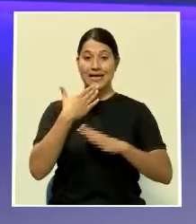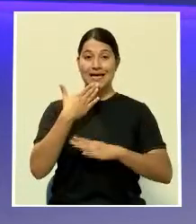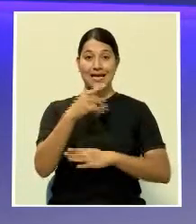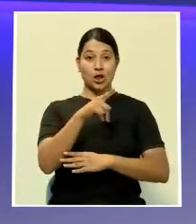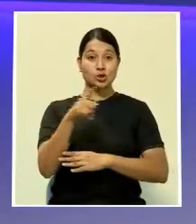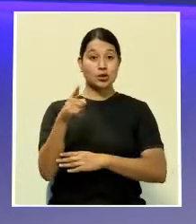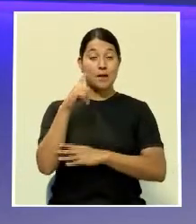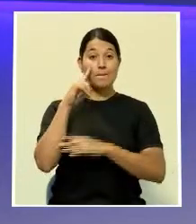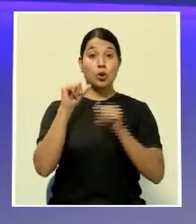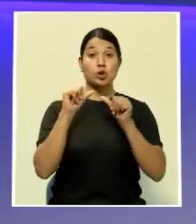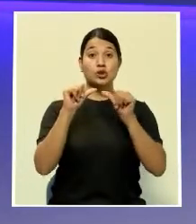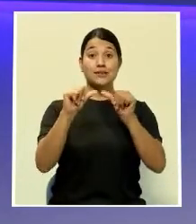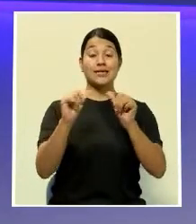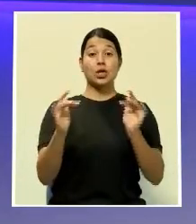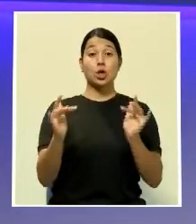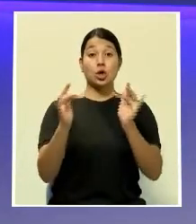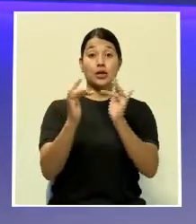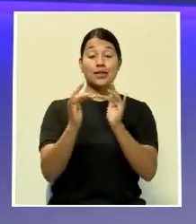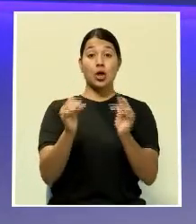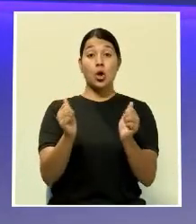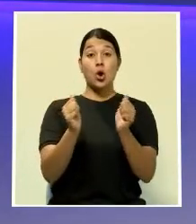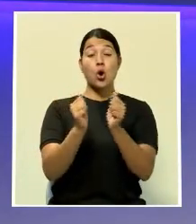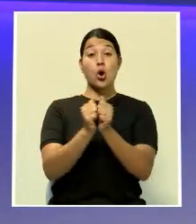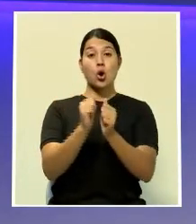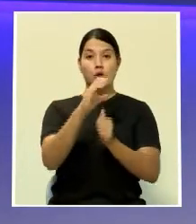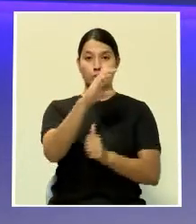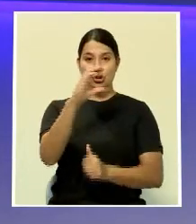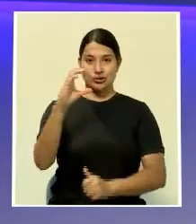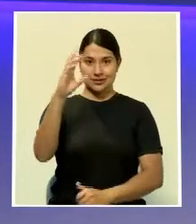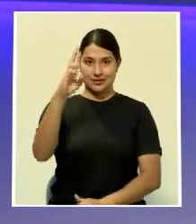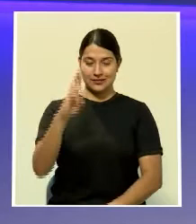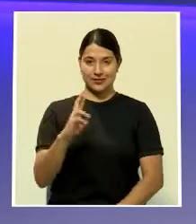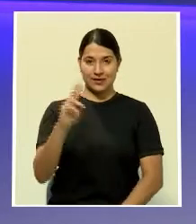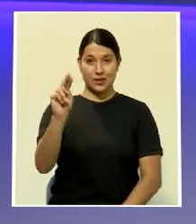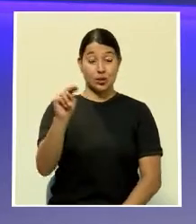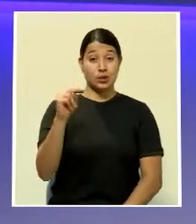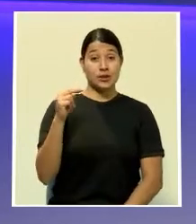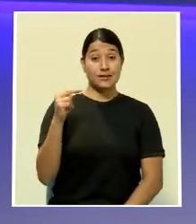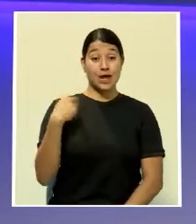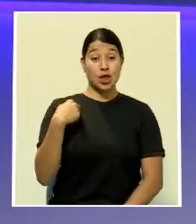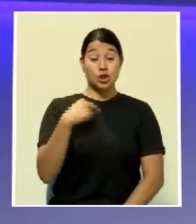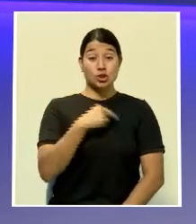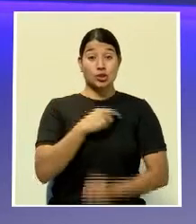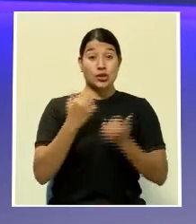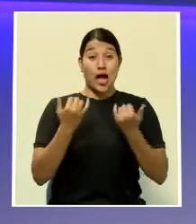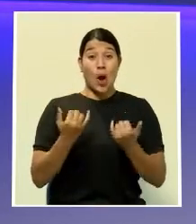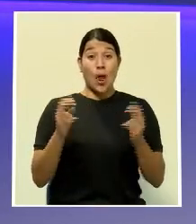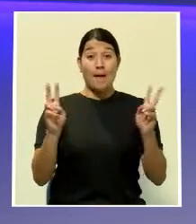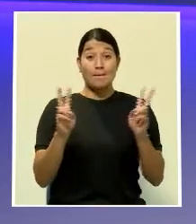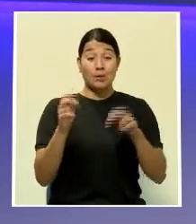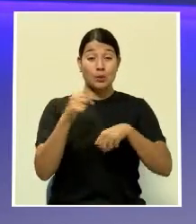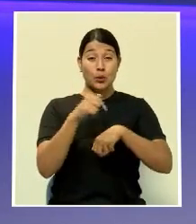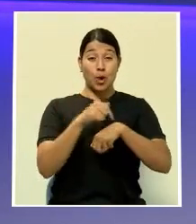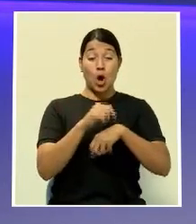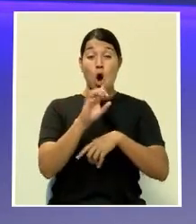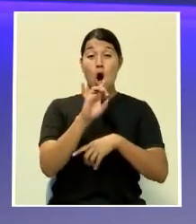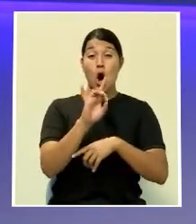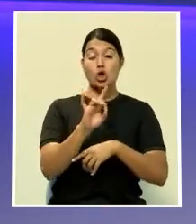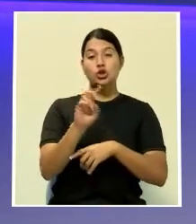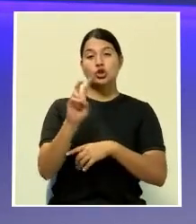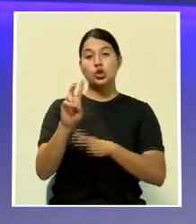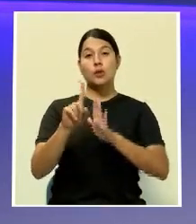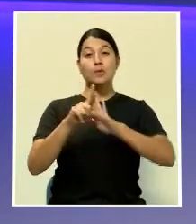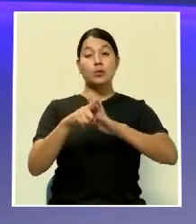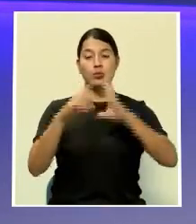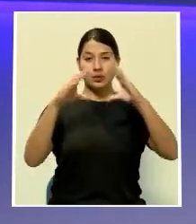Gracias por continuar conectados a la señal de Costa Rica Noticias. Estamos en vivo a las 8 de la noche con